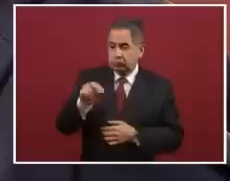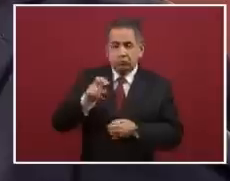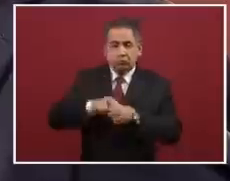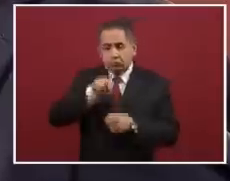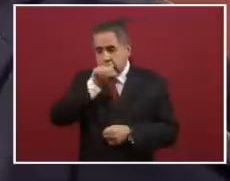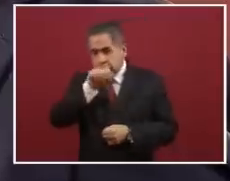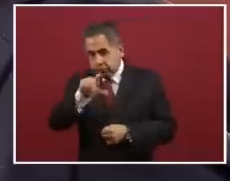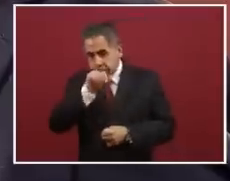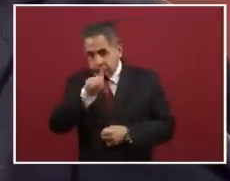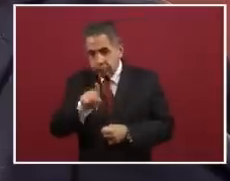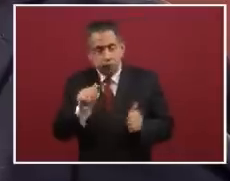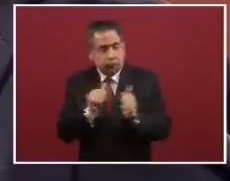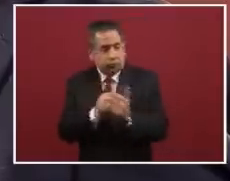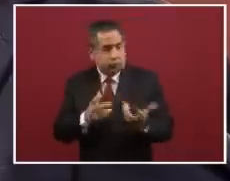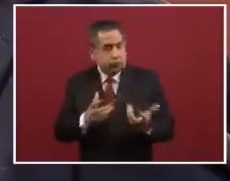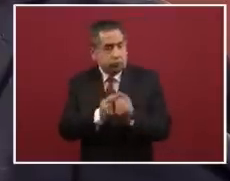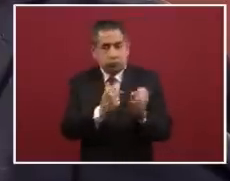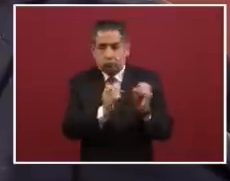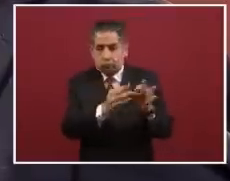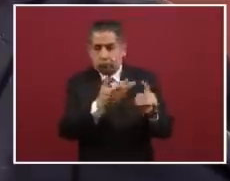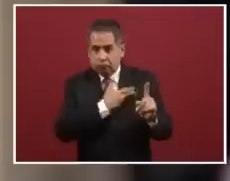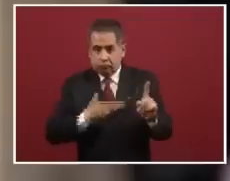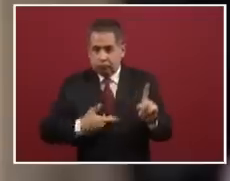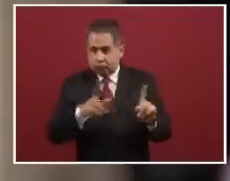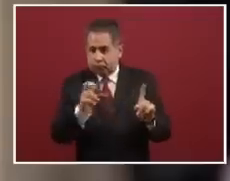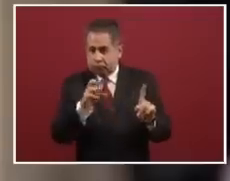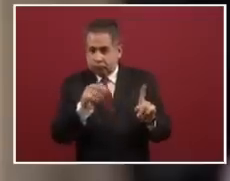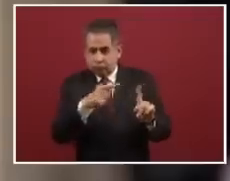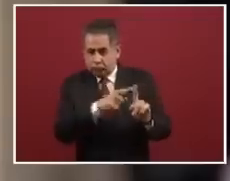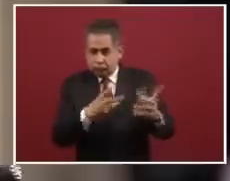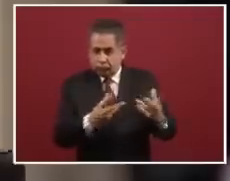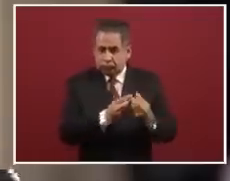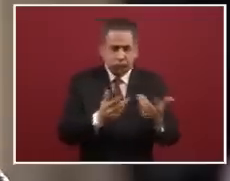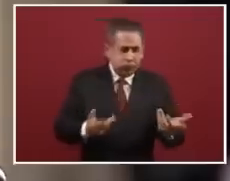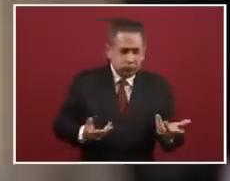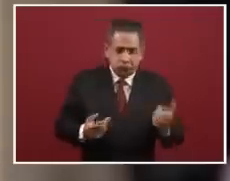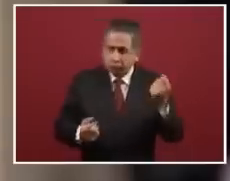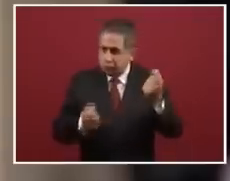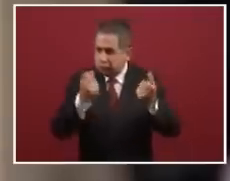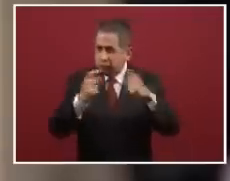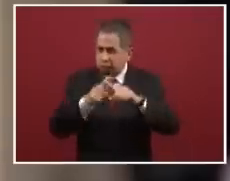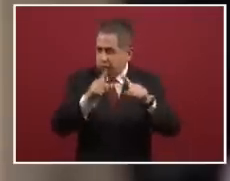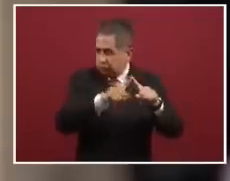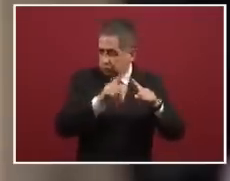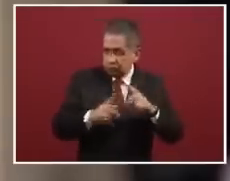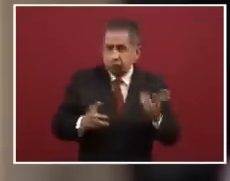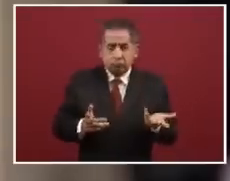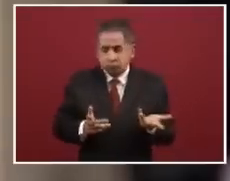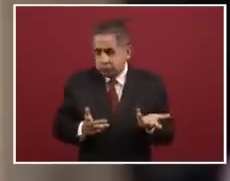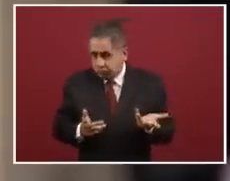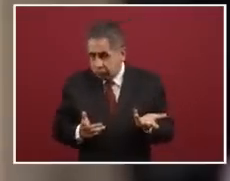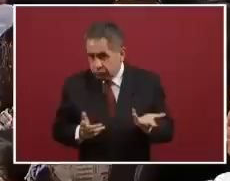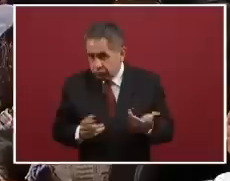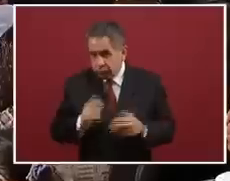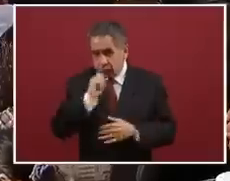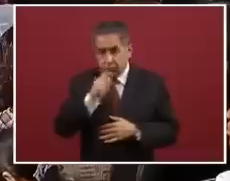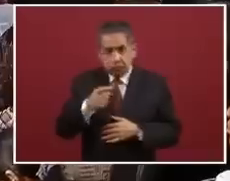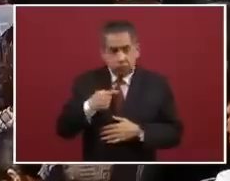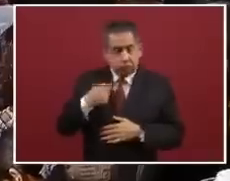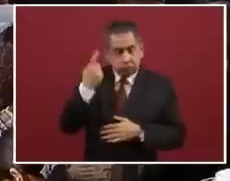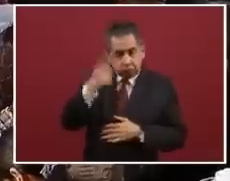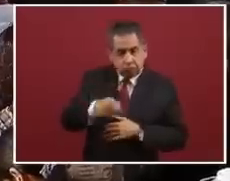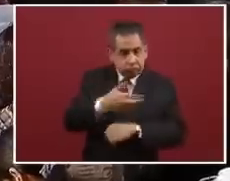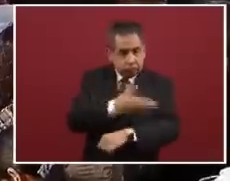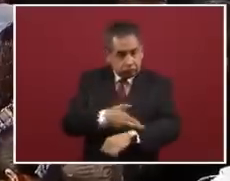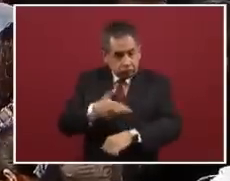con el jefe de la oficina del presidente, Alfonso Romo. Entonces también habrá un proceso de instrucción con ellos,